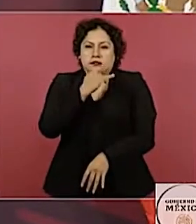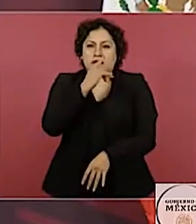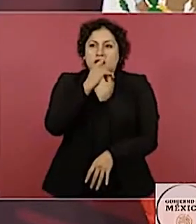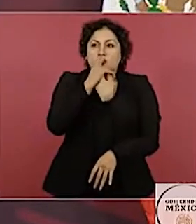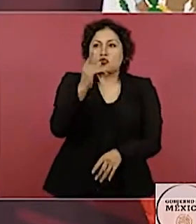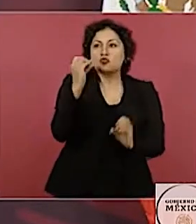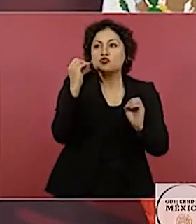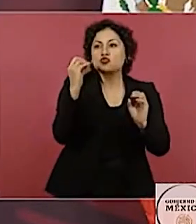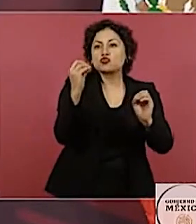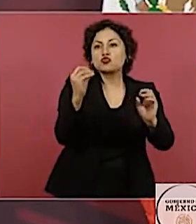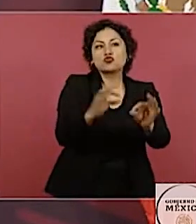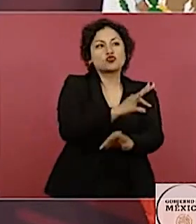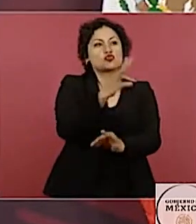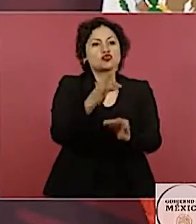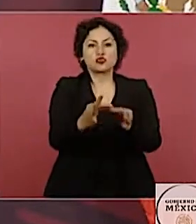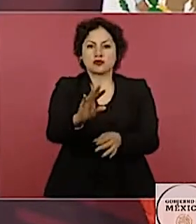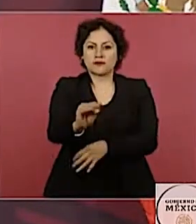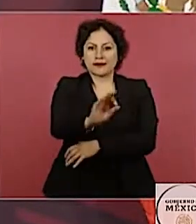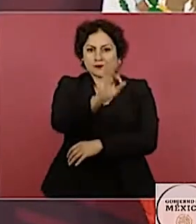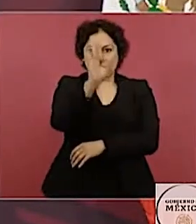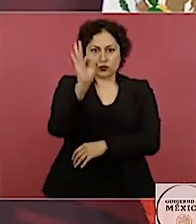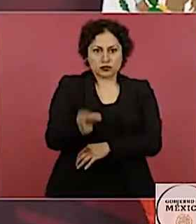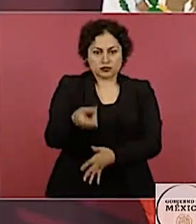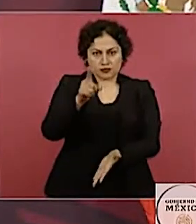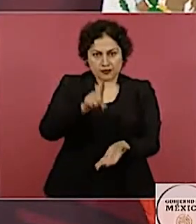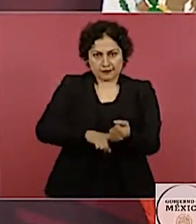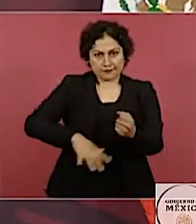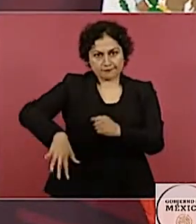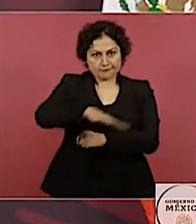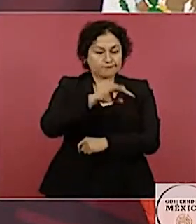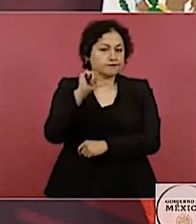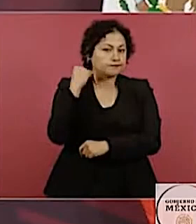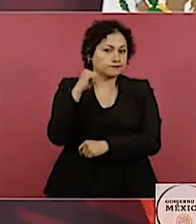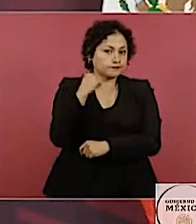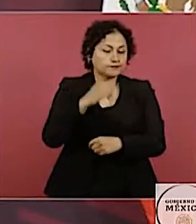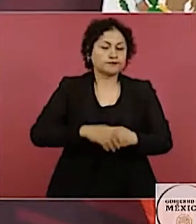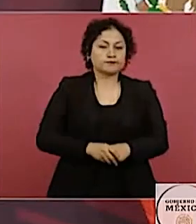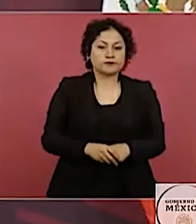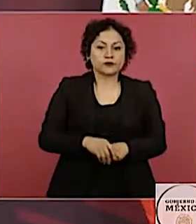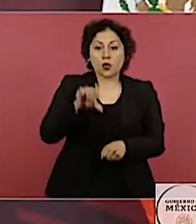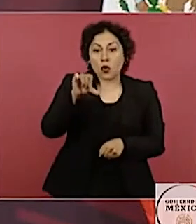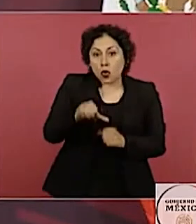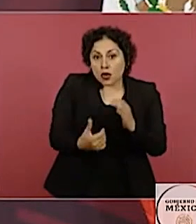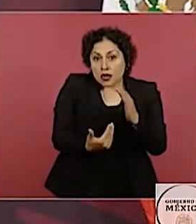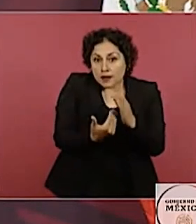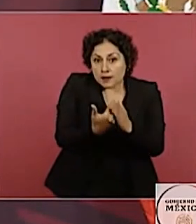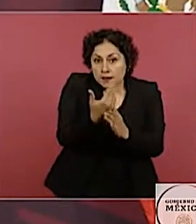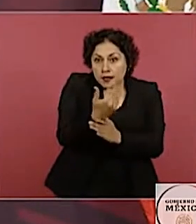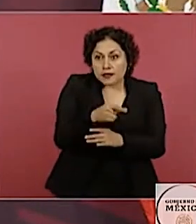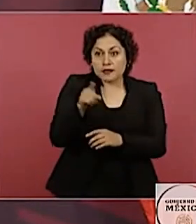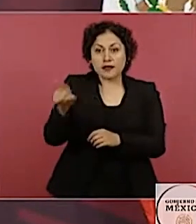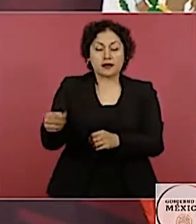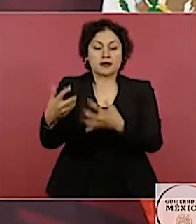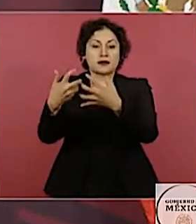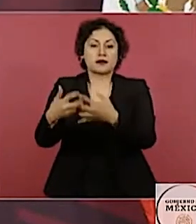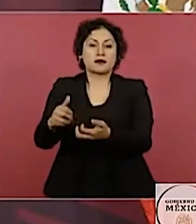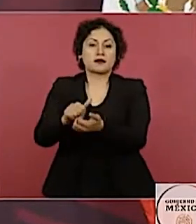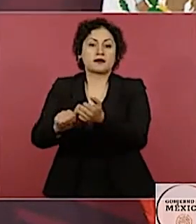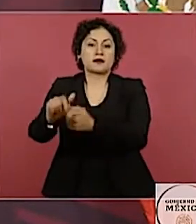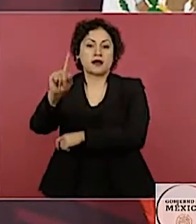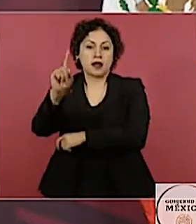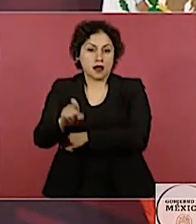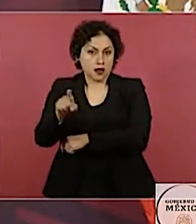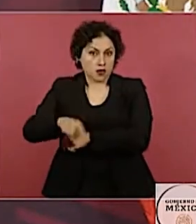ya completa en el área de Acapulco tomamos esta madrugada la planta potabilizadora de callaco ya en